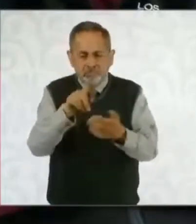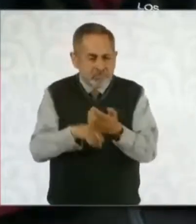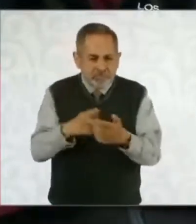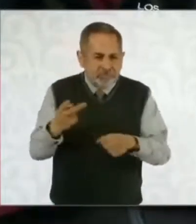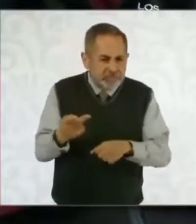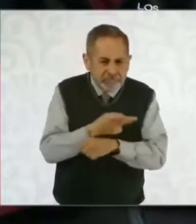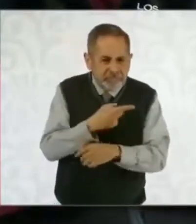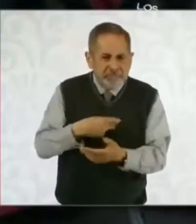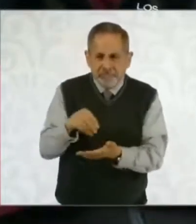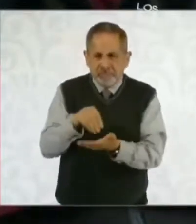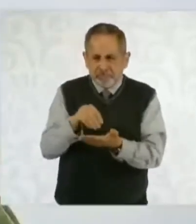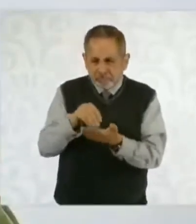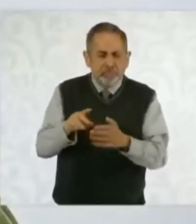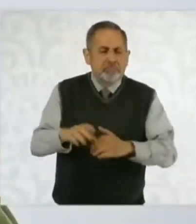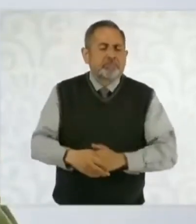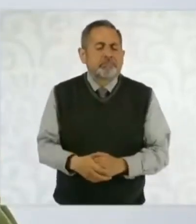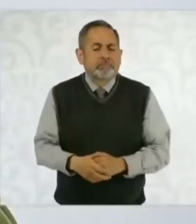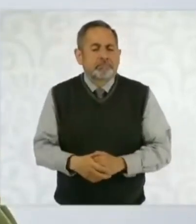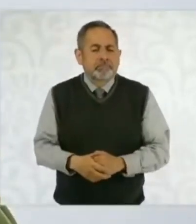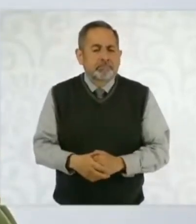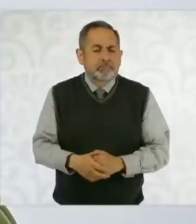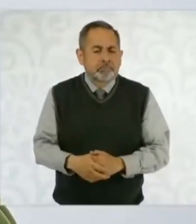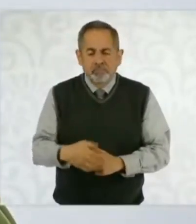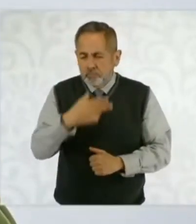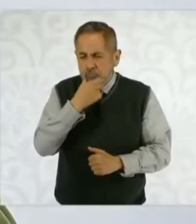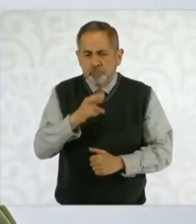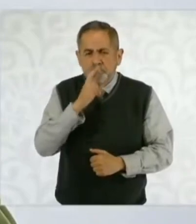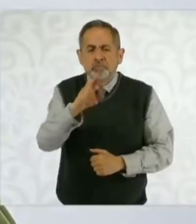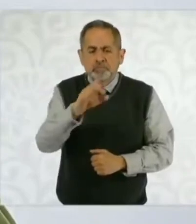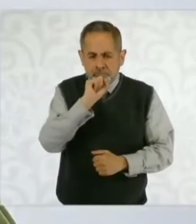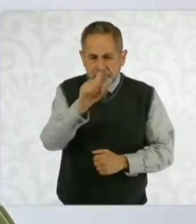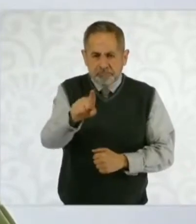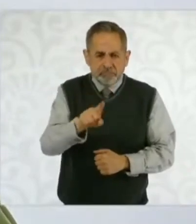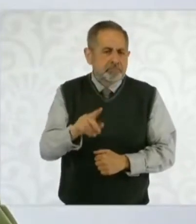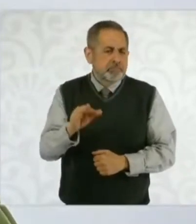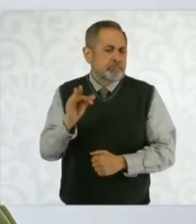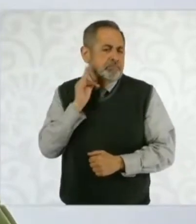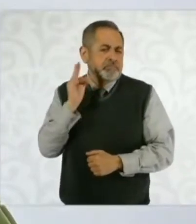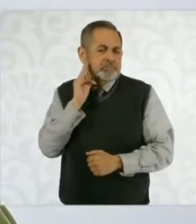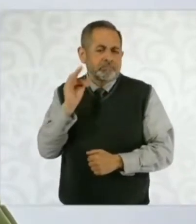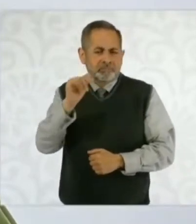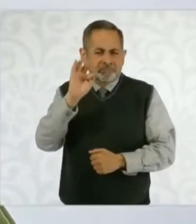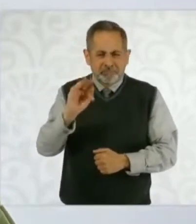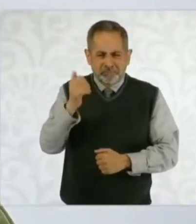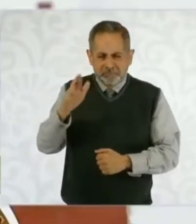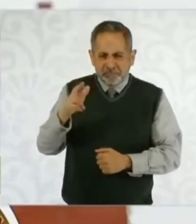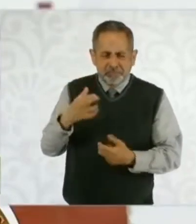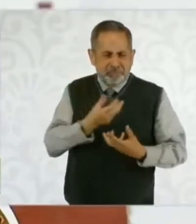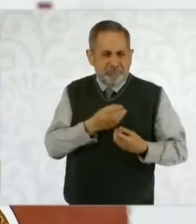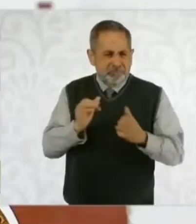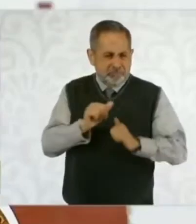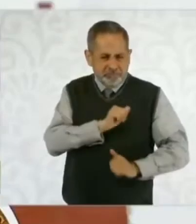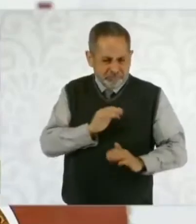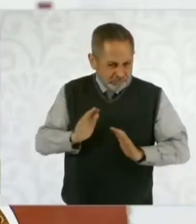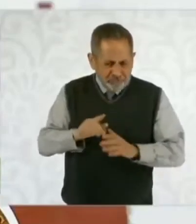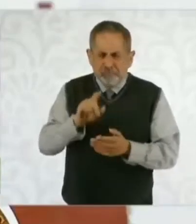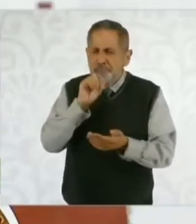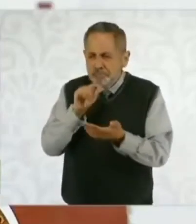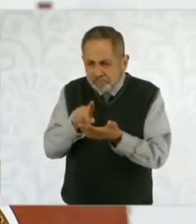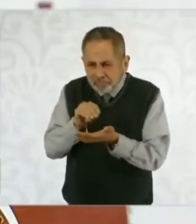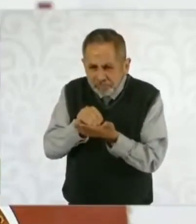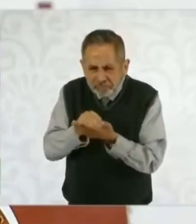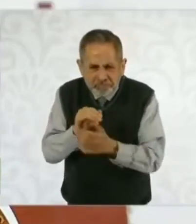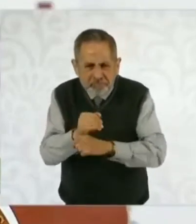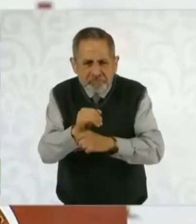se sigue el caso? También está investigando la Fiscalía General de Justicia Militar, porque precisamente